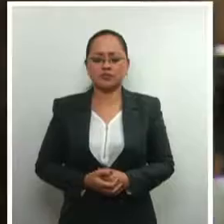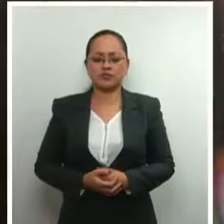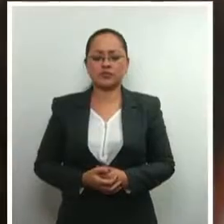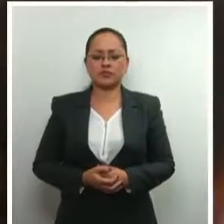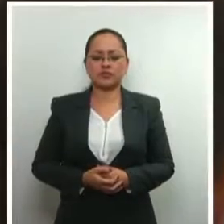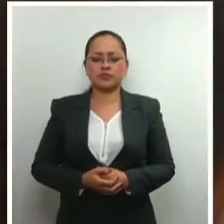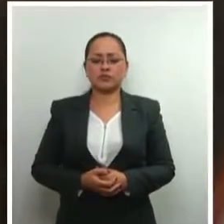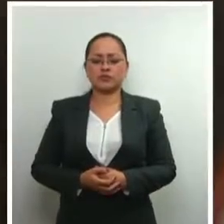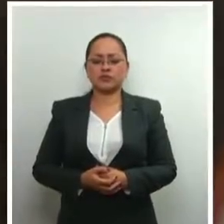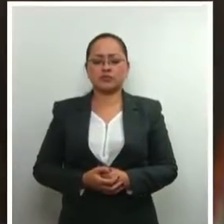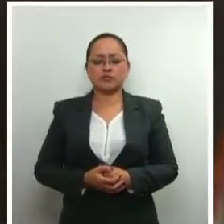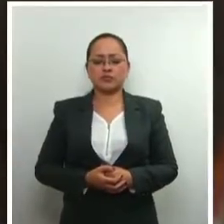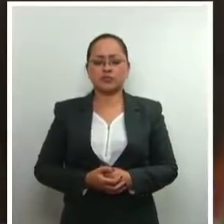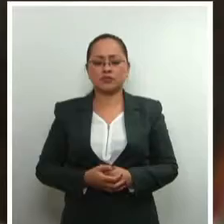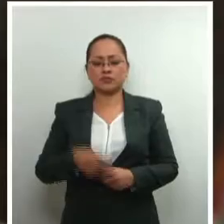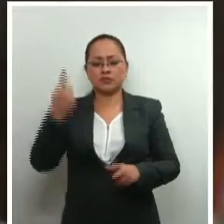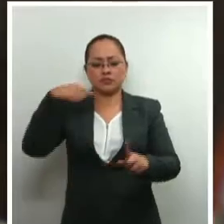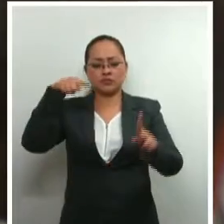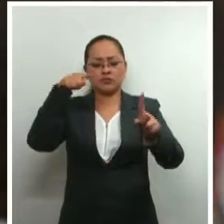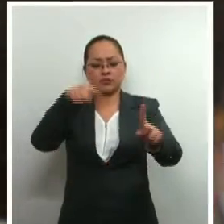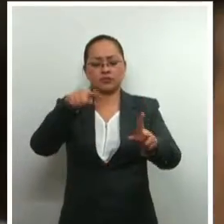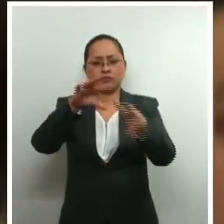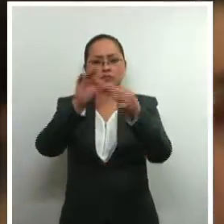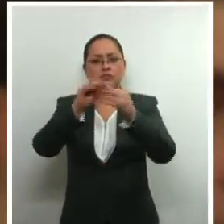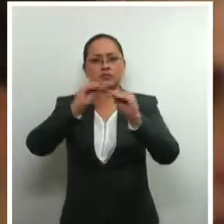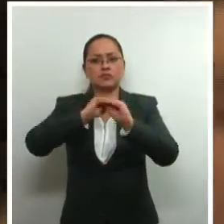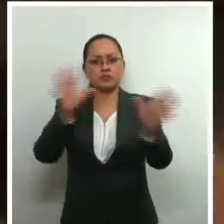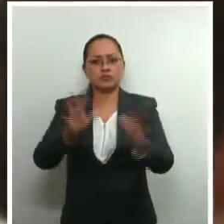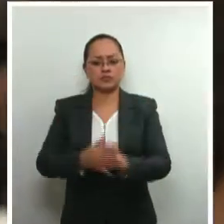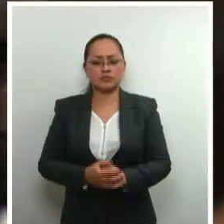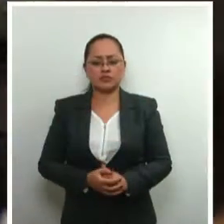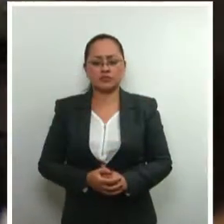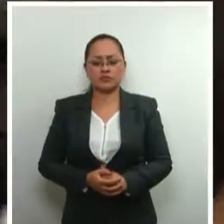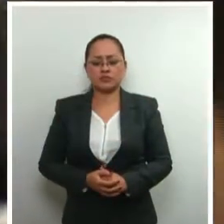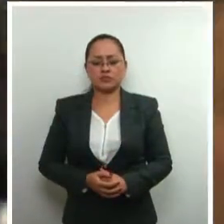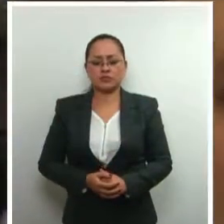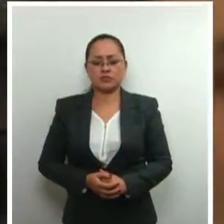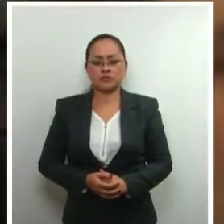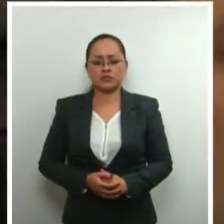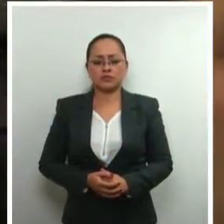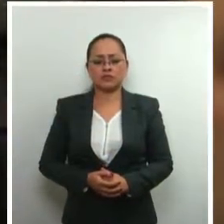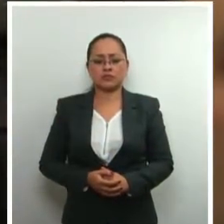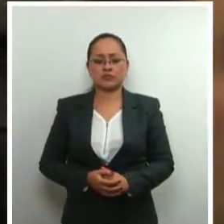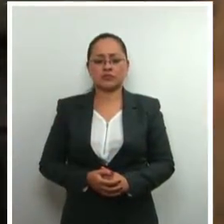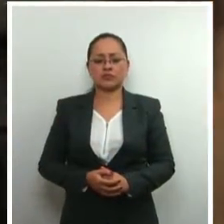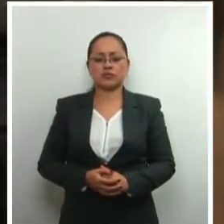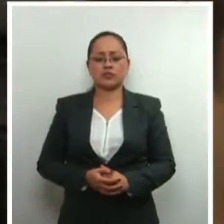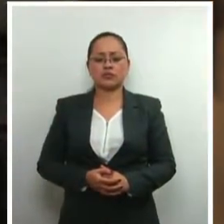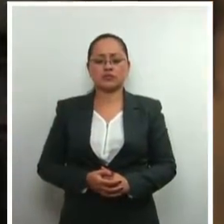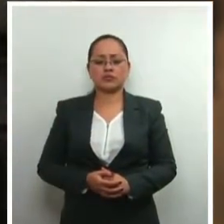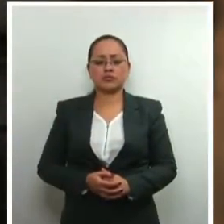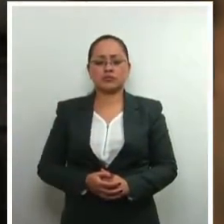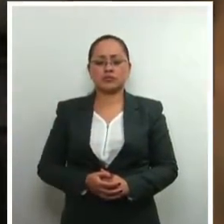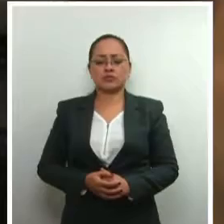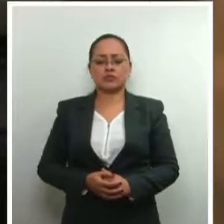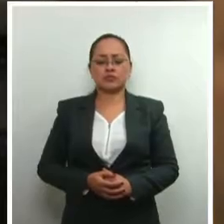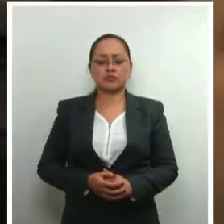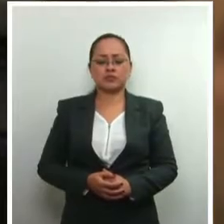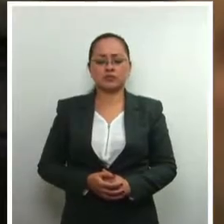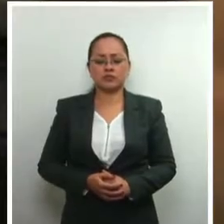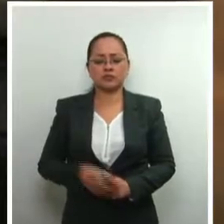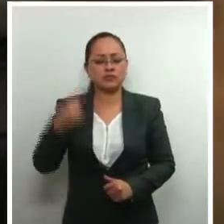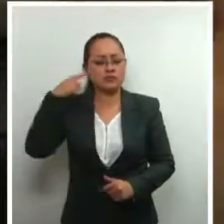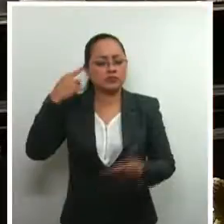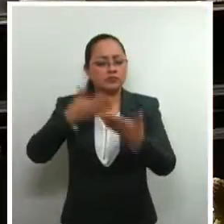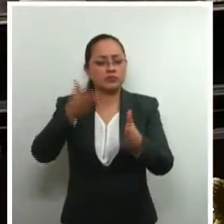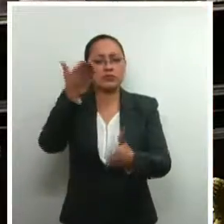¿Con qué objeto? Para A ver, sonido ahí en